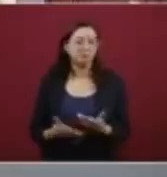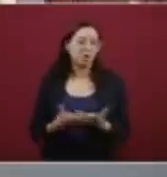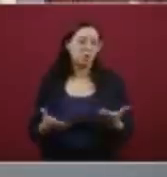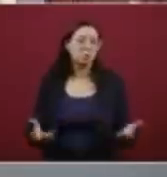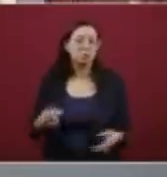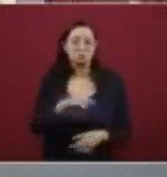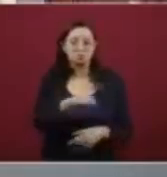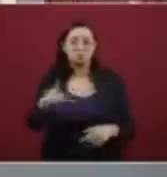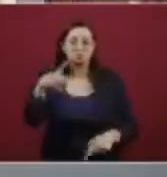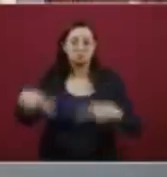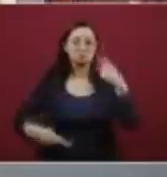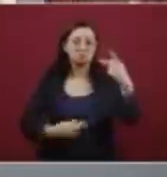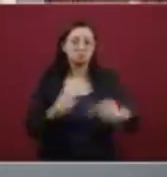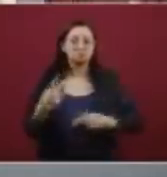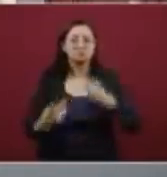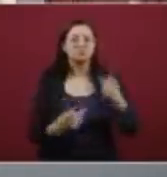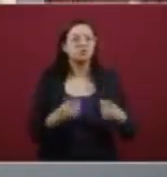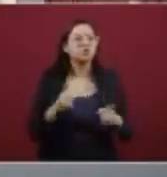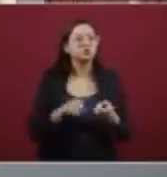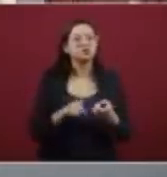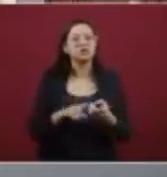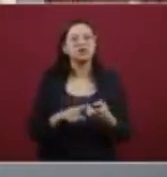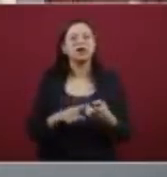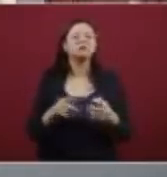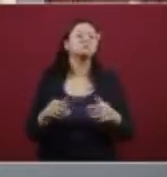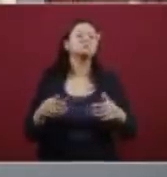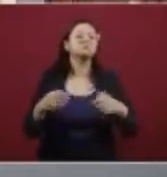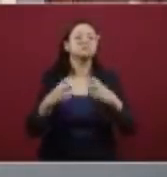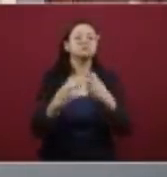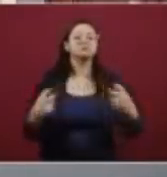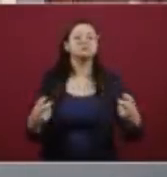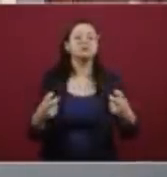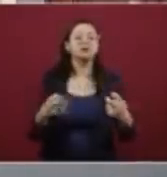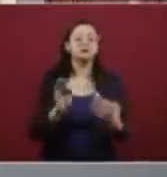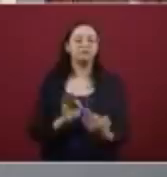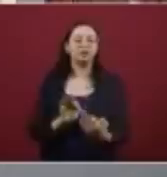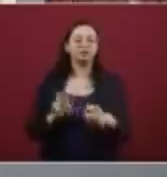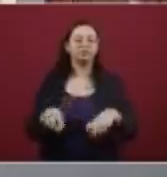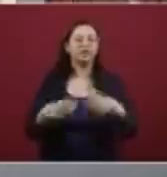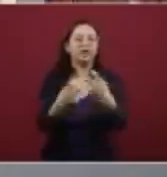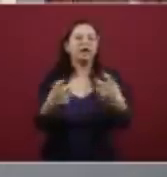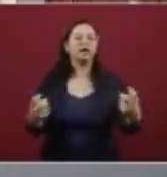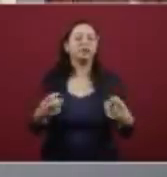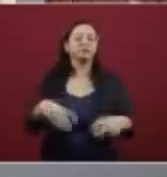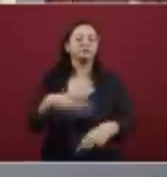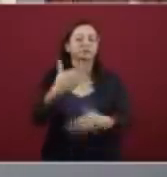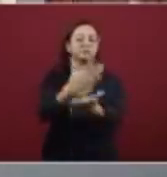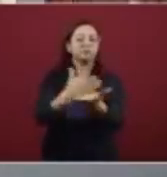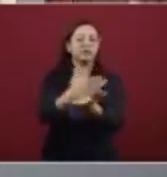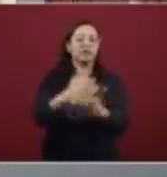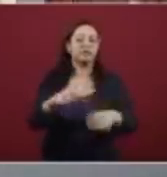¿por dónde comenzamos? Vamos en medio. La vez pasada fue la primera fila.